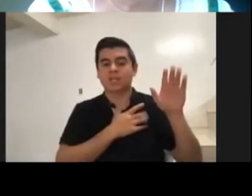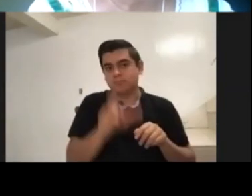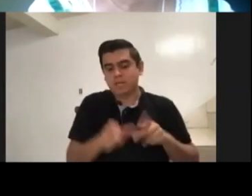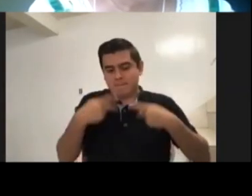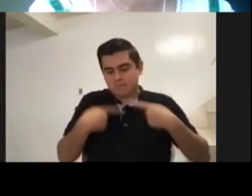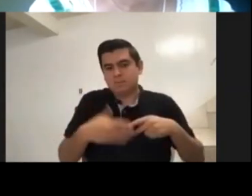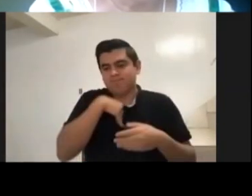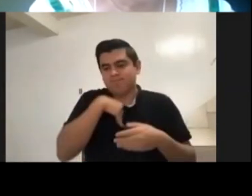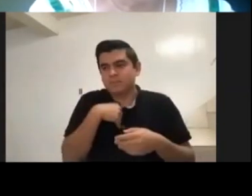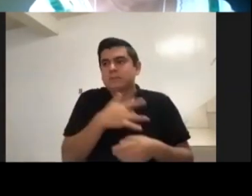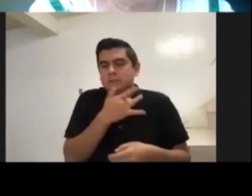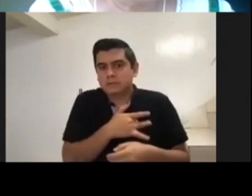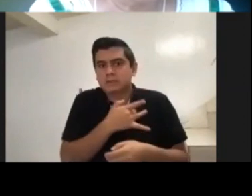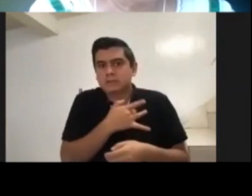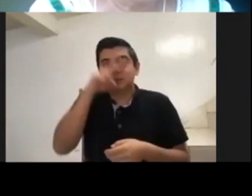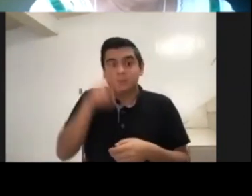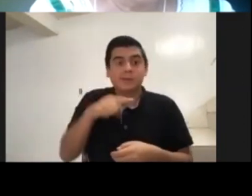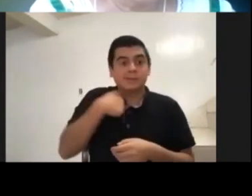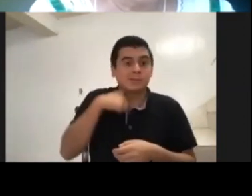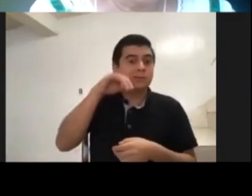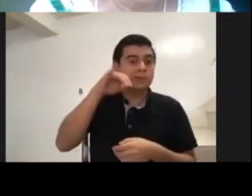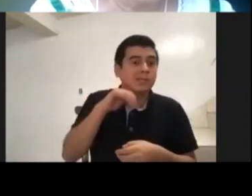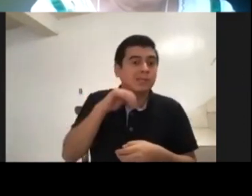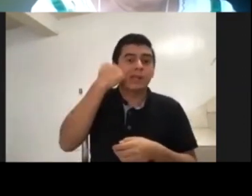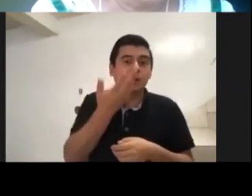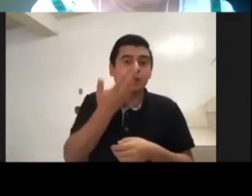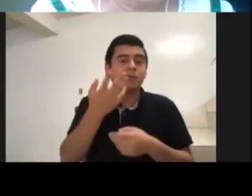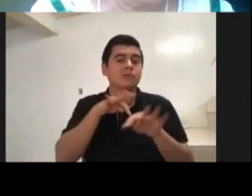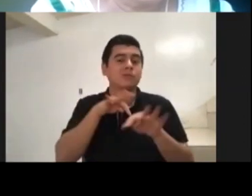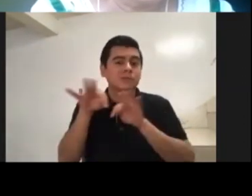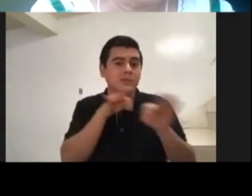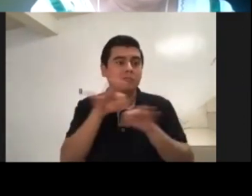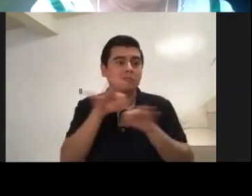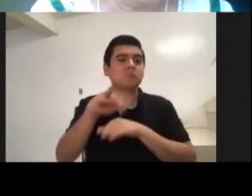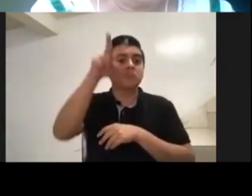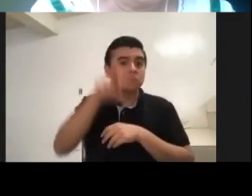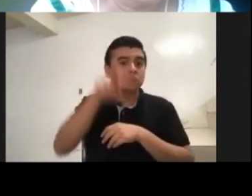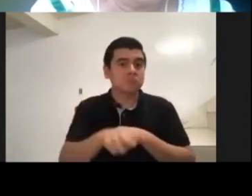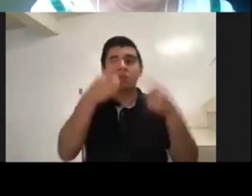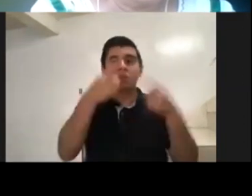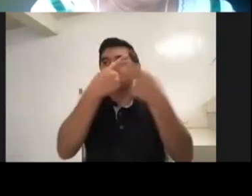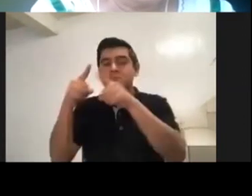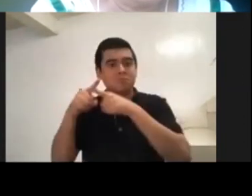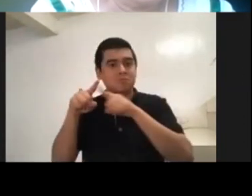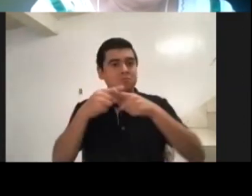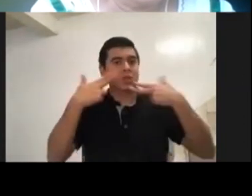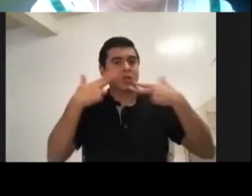de decir, sí, la diversidad humana es una realidad. Yo como docente,